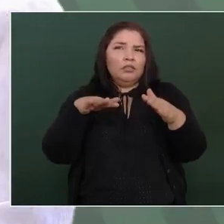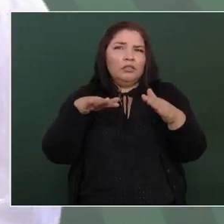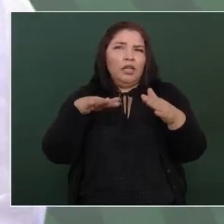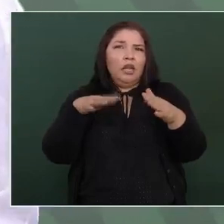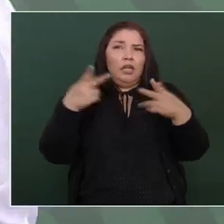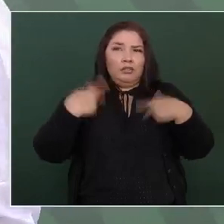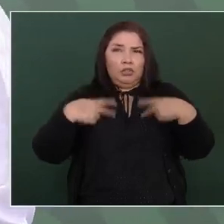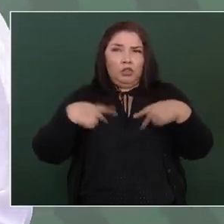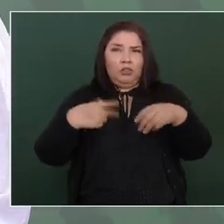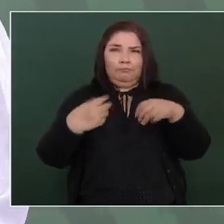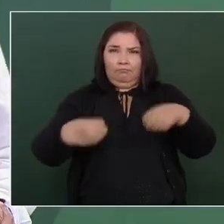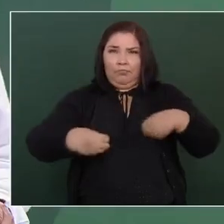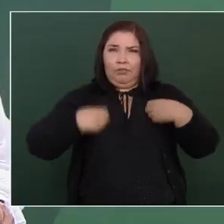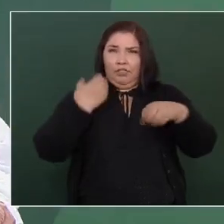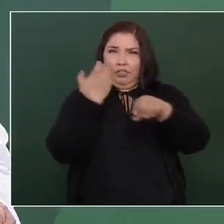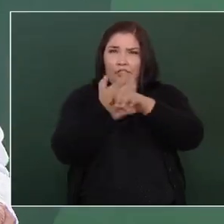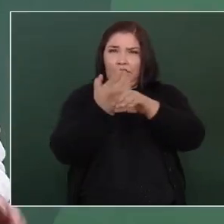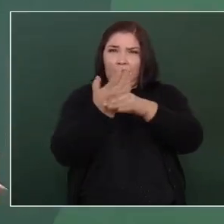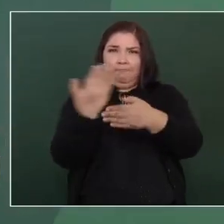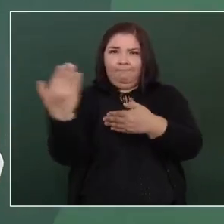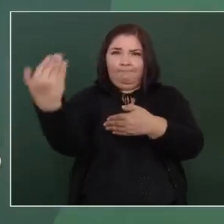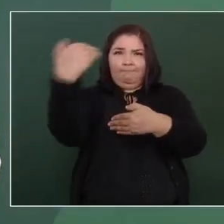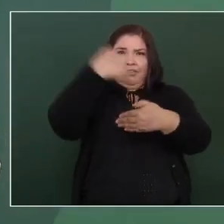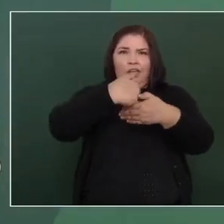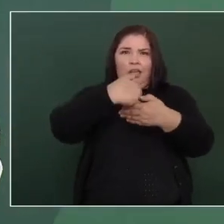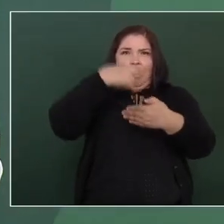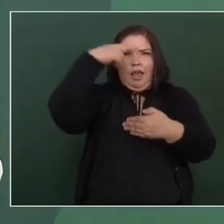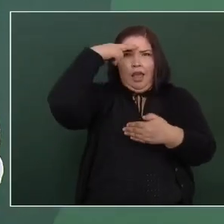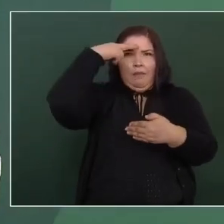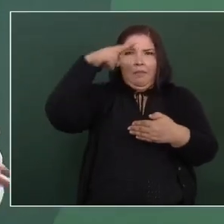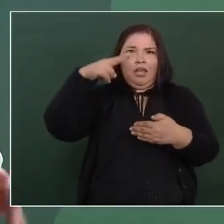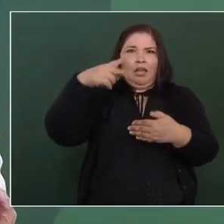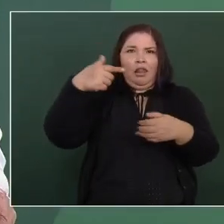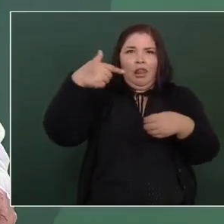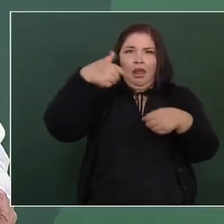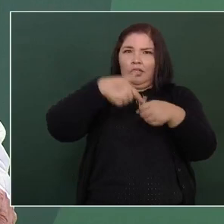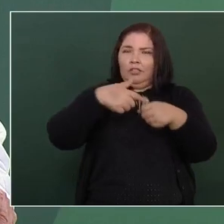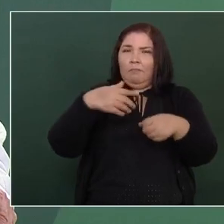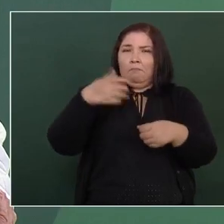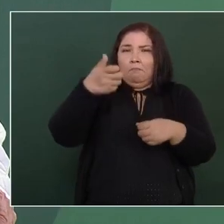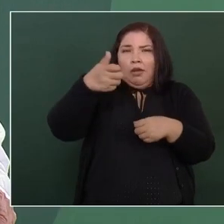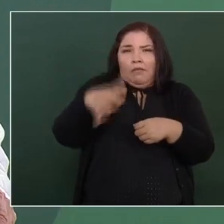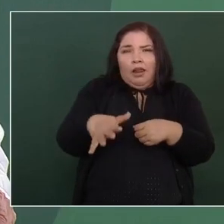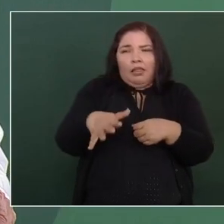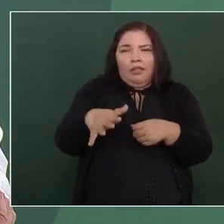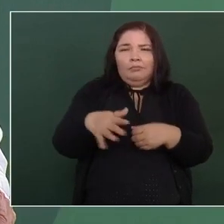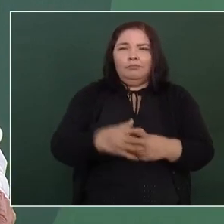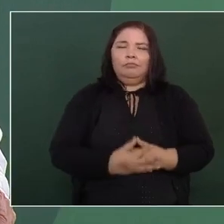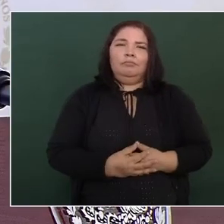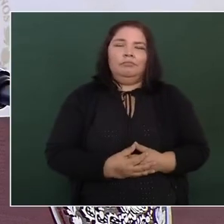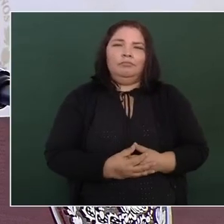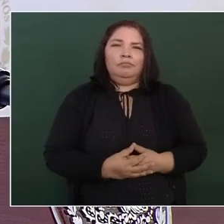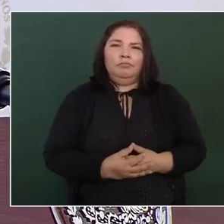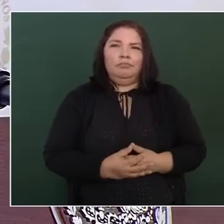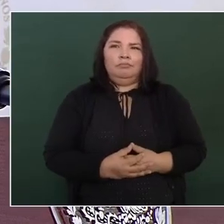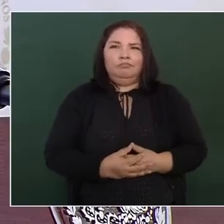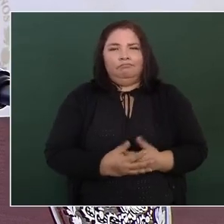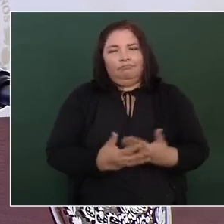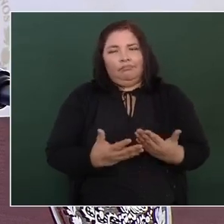cruzaran a cargar gasolina a México porque estaba más barata